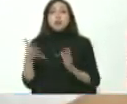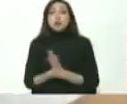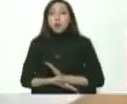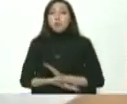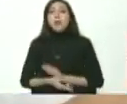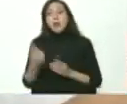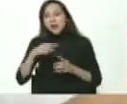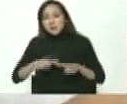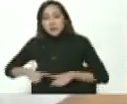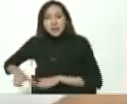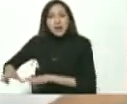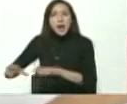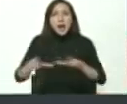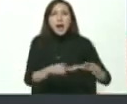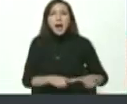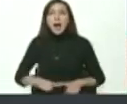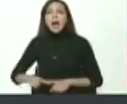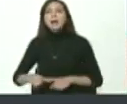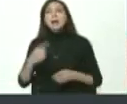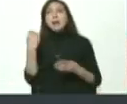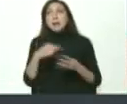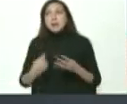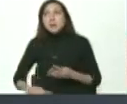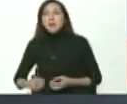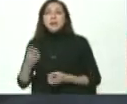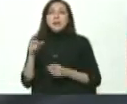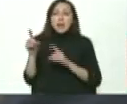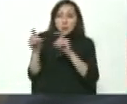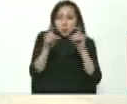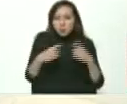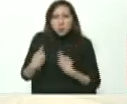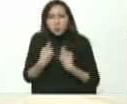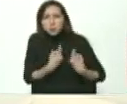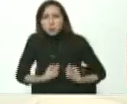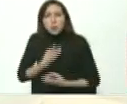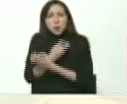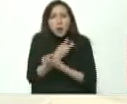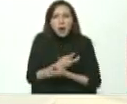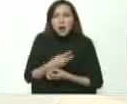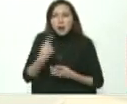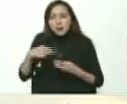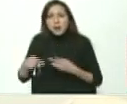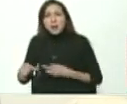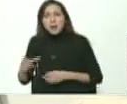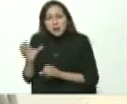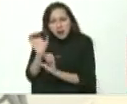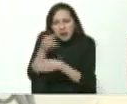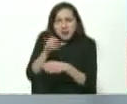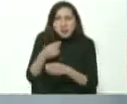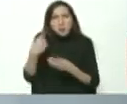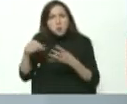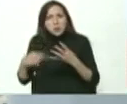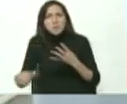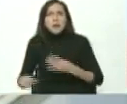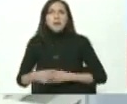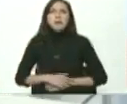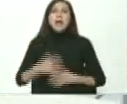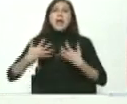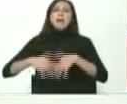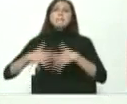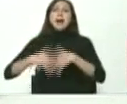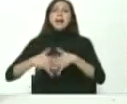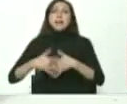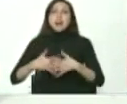imagenología, donde va a estar un tomógrafo, rayo X convencional, el telecomando, la ecografía y de igual manera